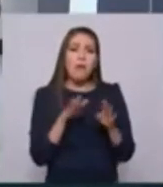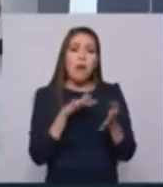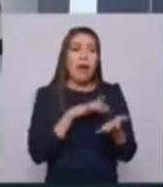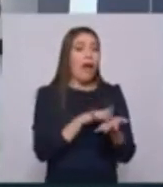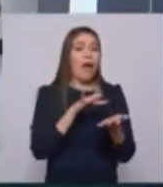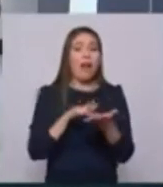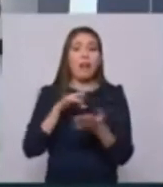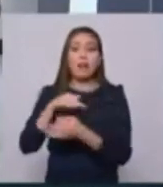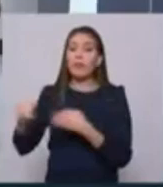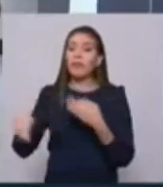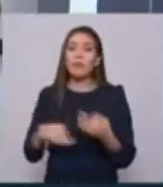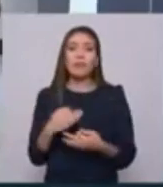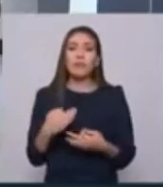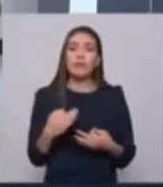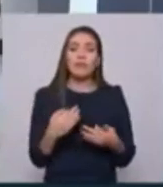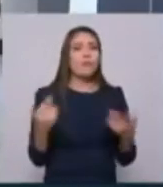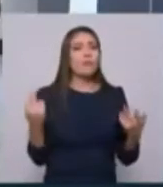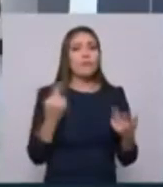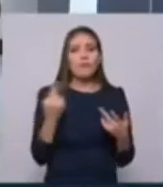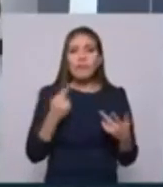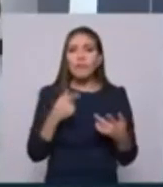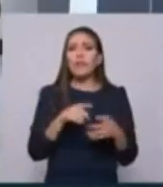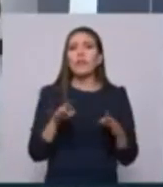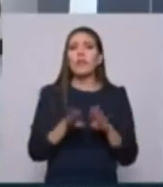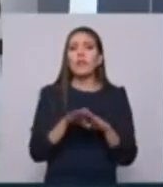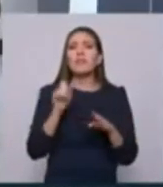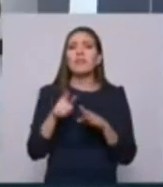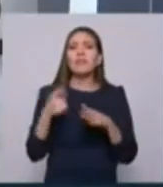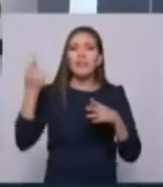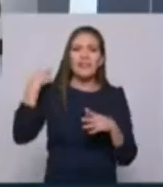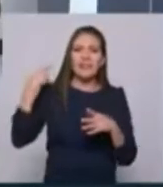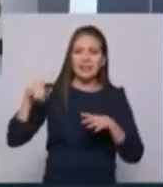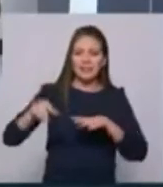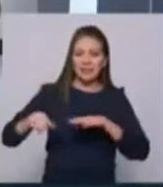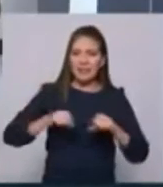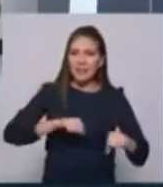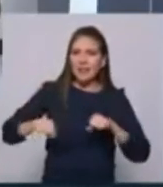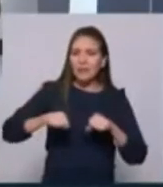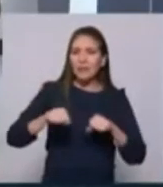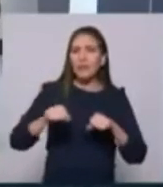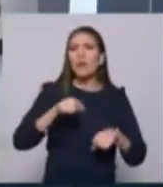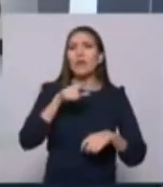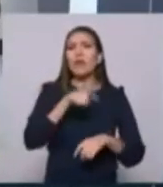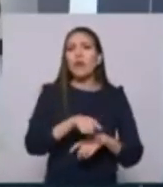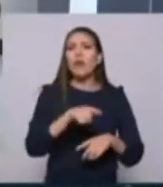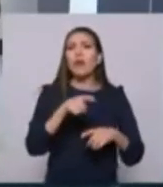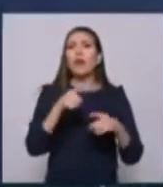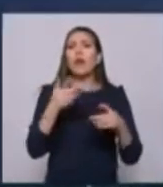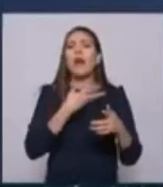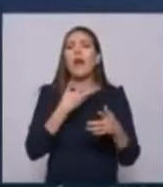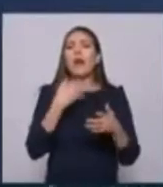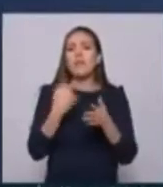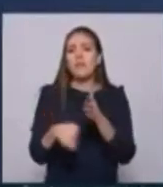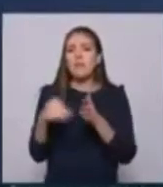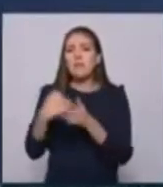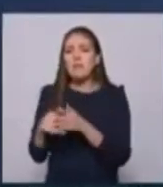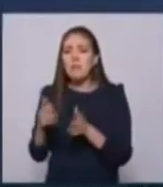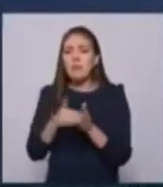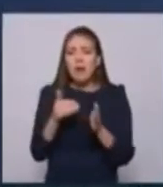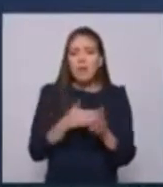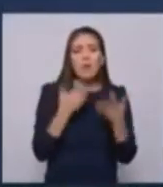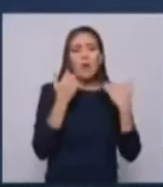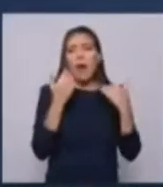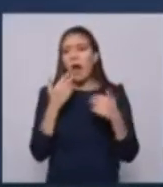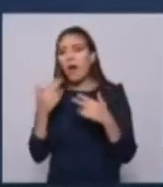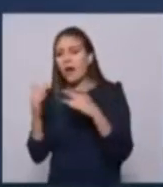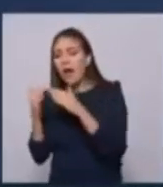instalaciones, entonces todavía hay documentos que hay que rescatar y hay gente que está esperando su estatuto de refugiados. Una crisis mundial